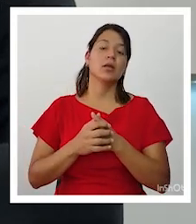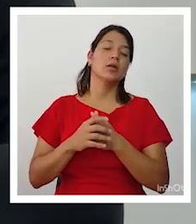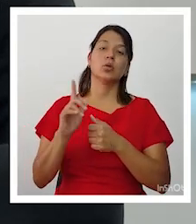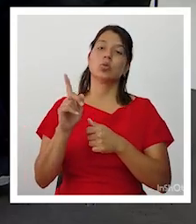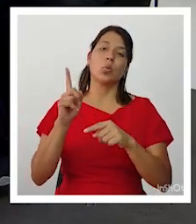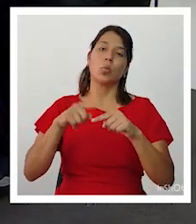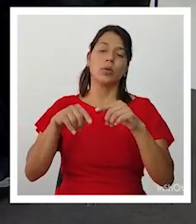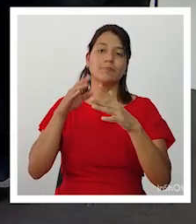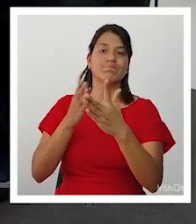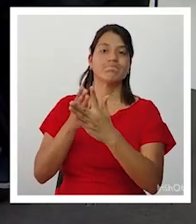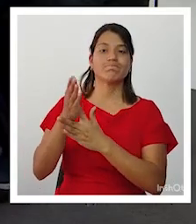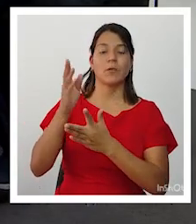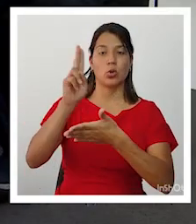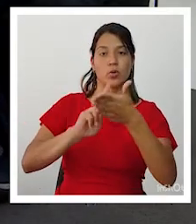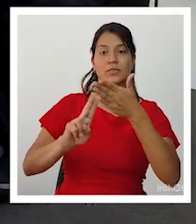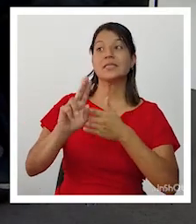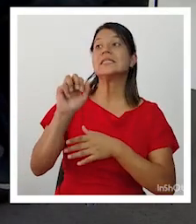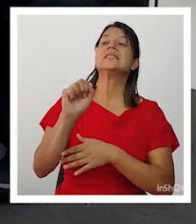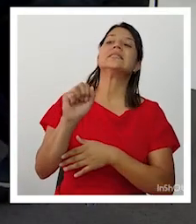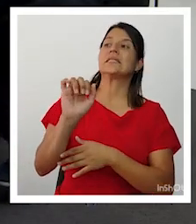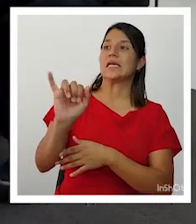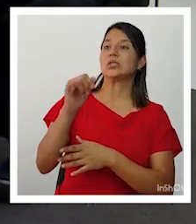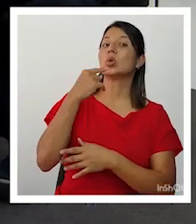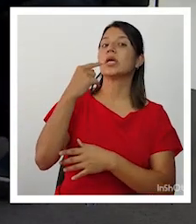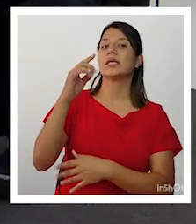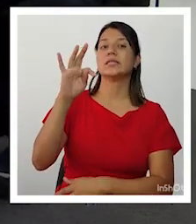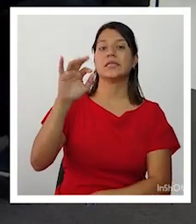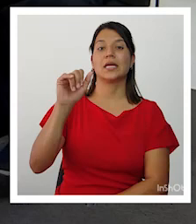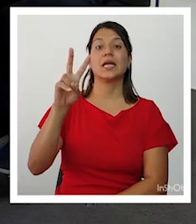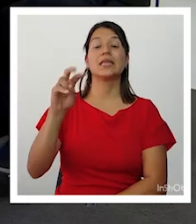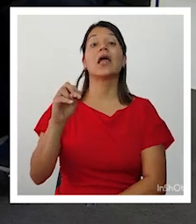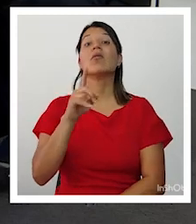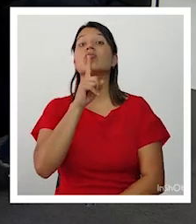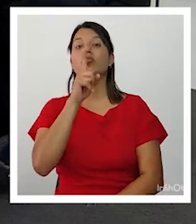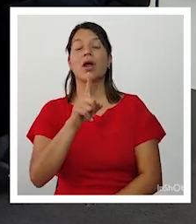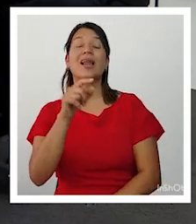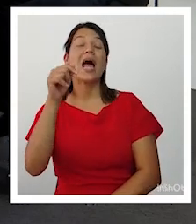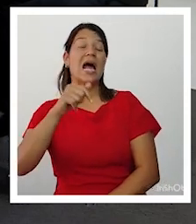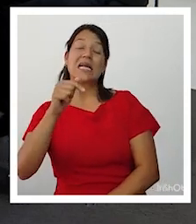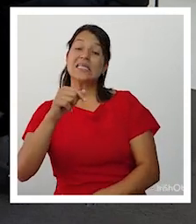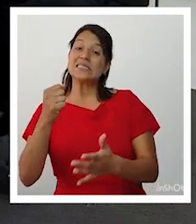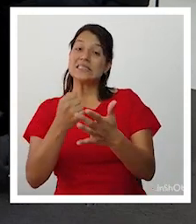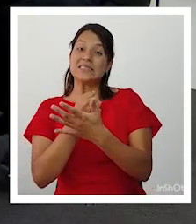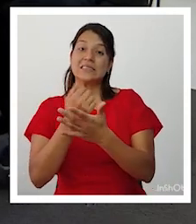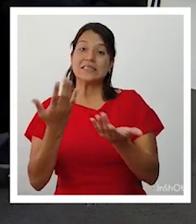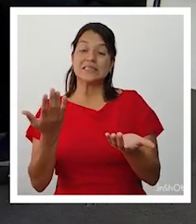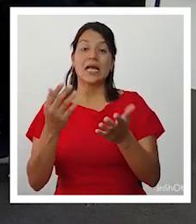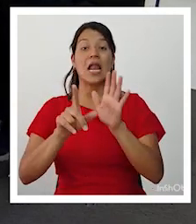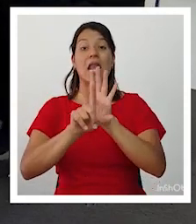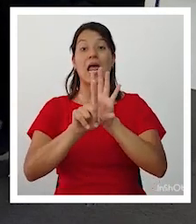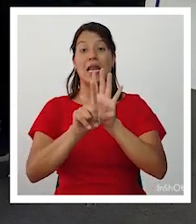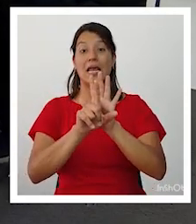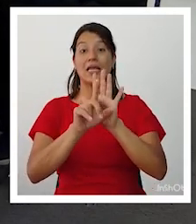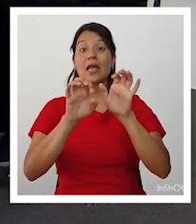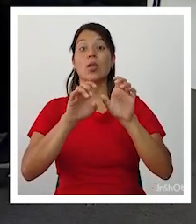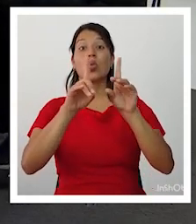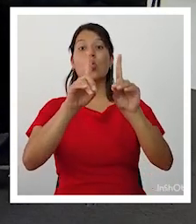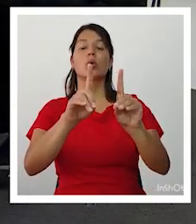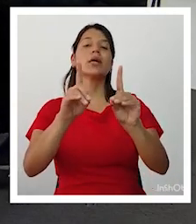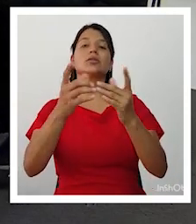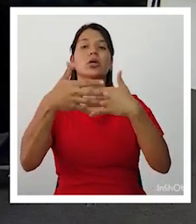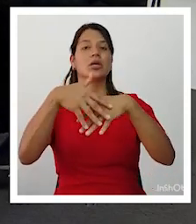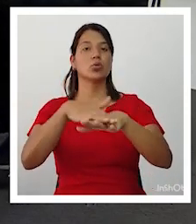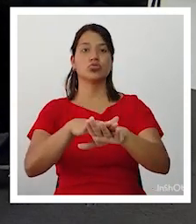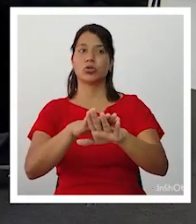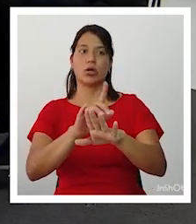grado. Sí, eso es lo que está comentando Tao, es muy cierto. Aquí, desafortunadamente, la ley de educación inclusiva no